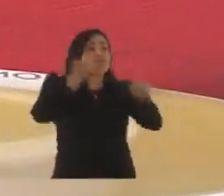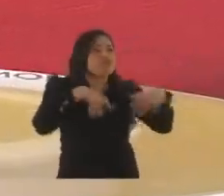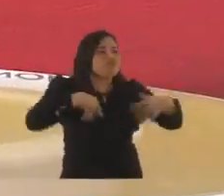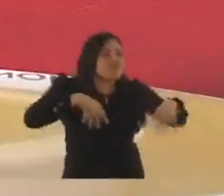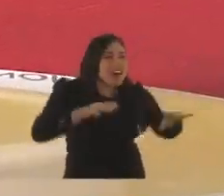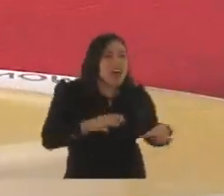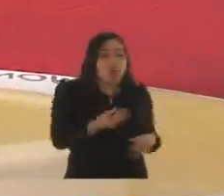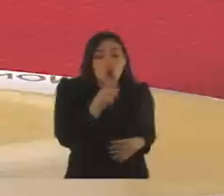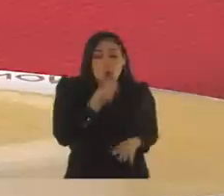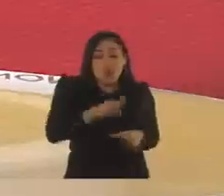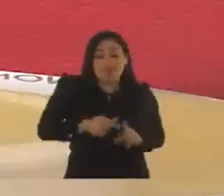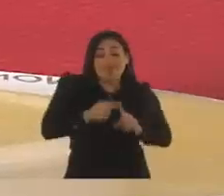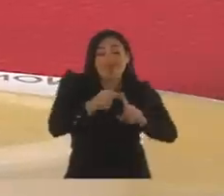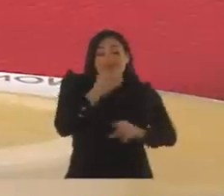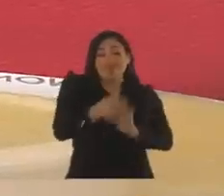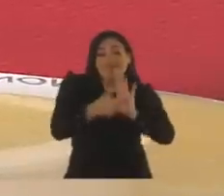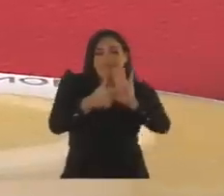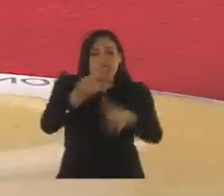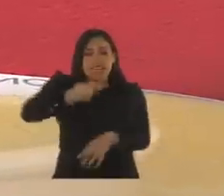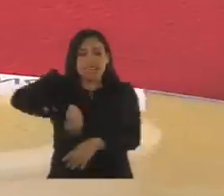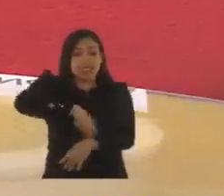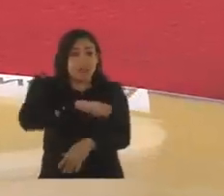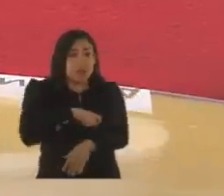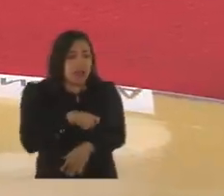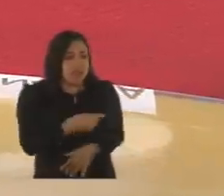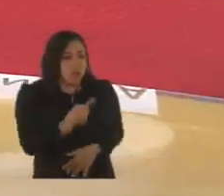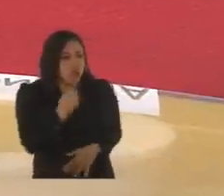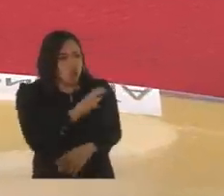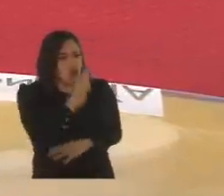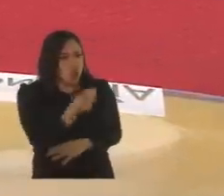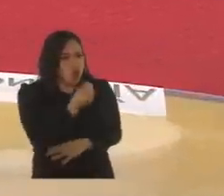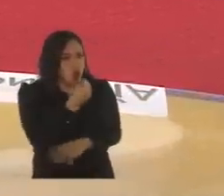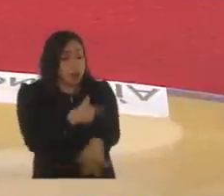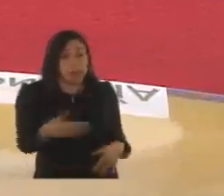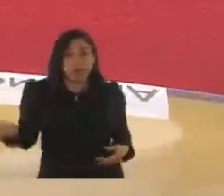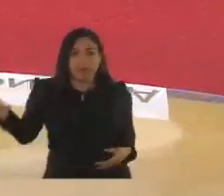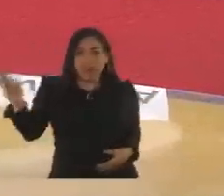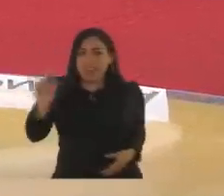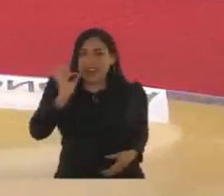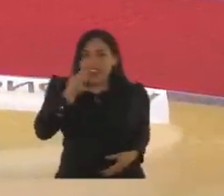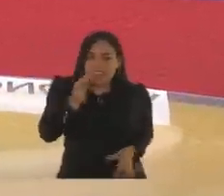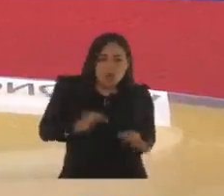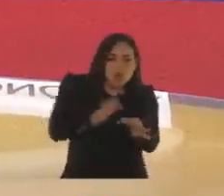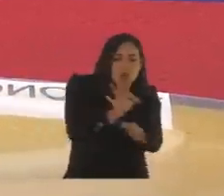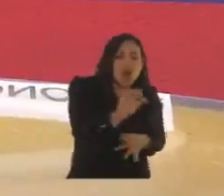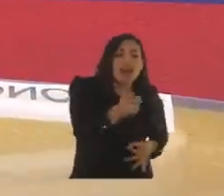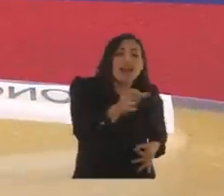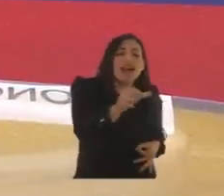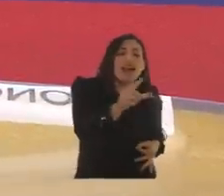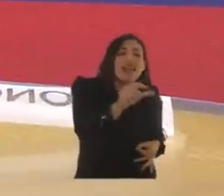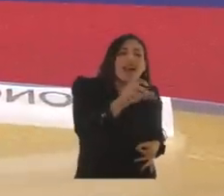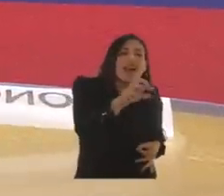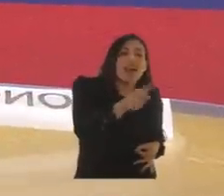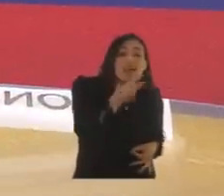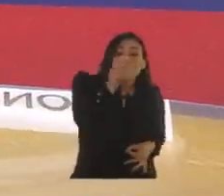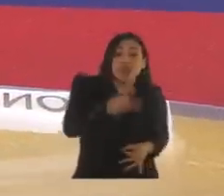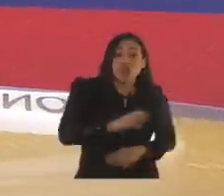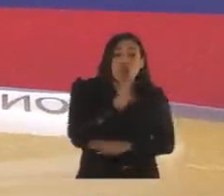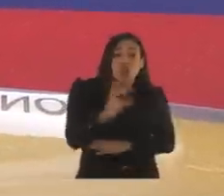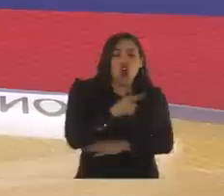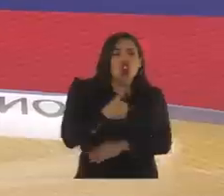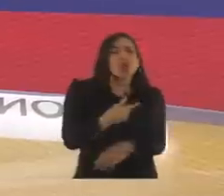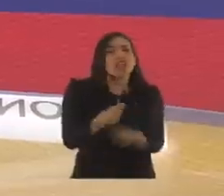personas alrededor del mundo. Y pues España no es la excepción. Miren, encontramos una cafetería en el municipio de Galapagar donde un colombiano